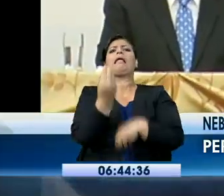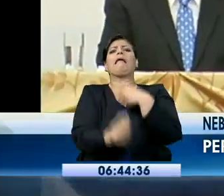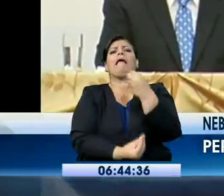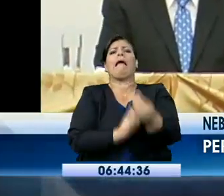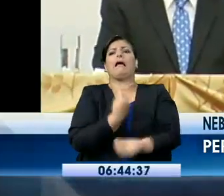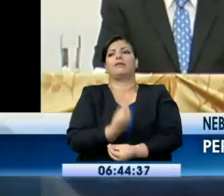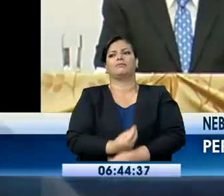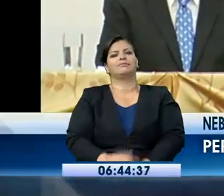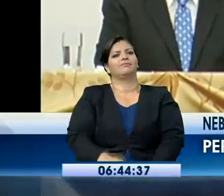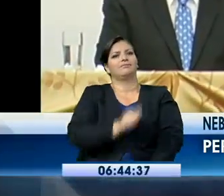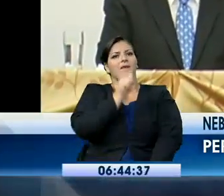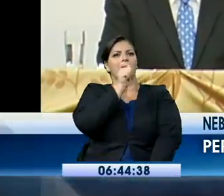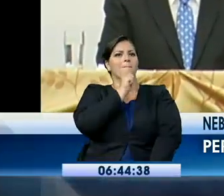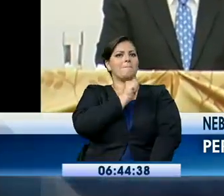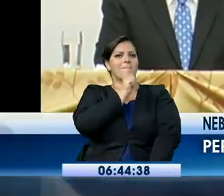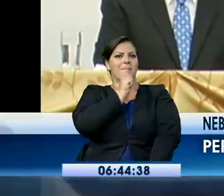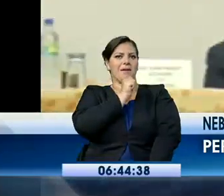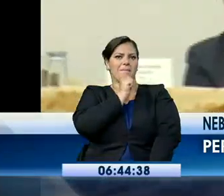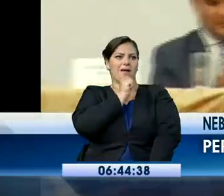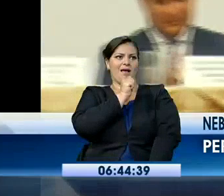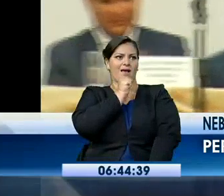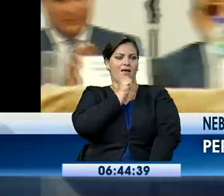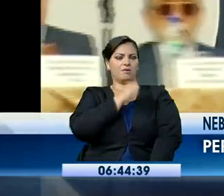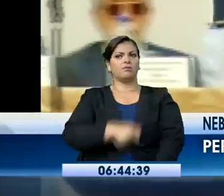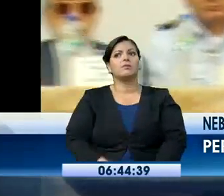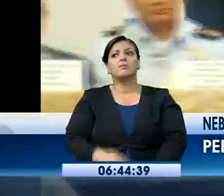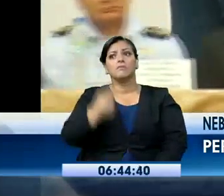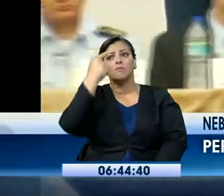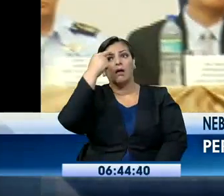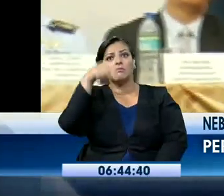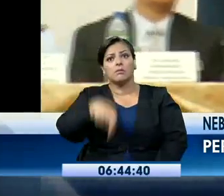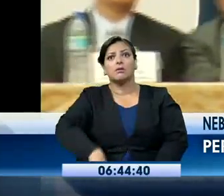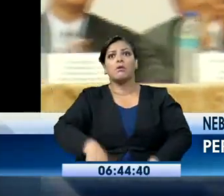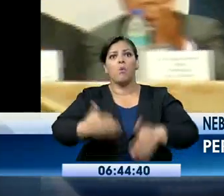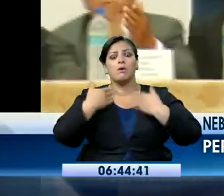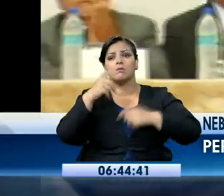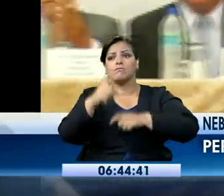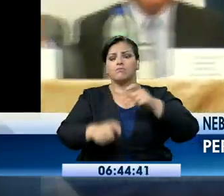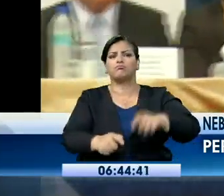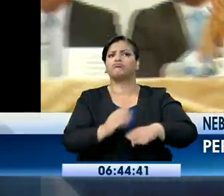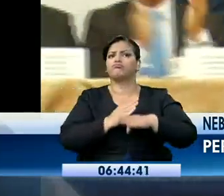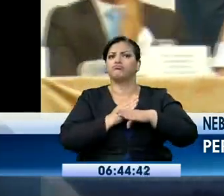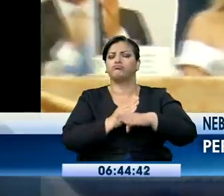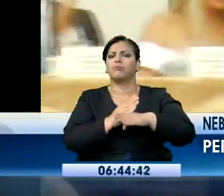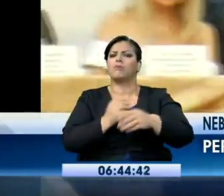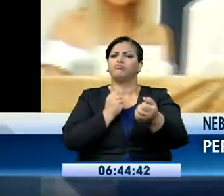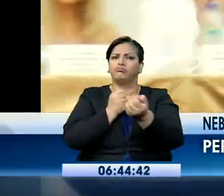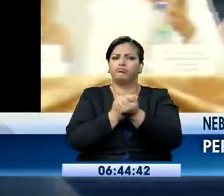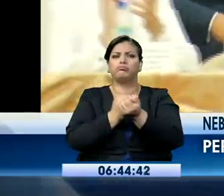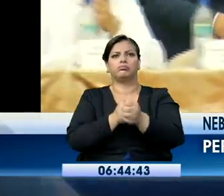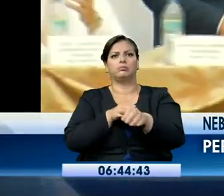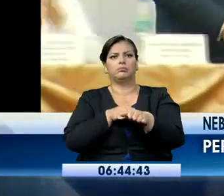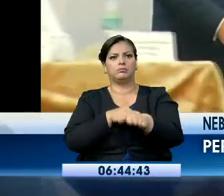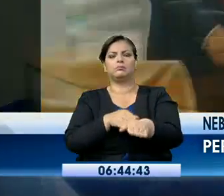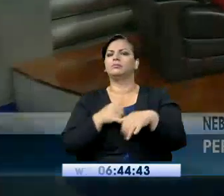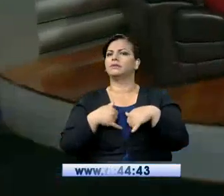para defender al país y a su ciudad en el momento que sea necesario, informó Charlie Pisa.